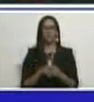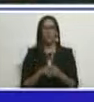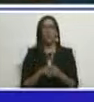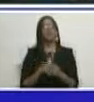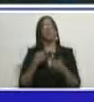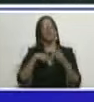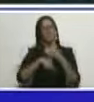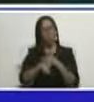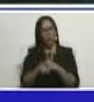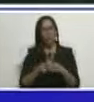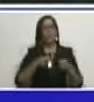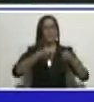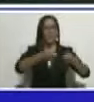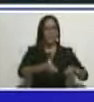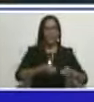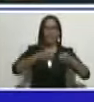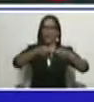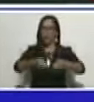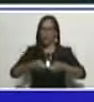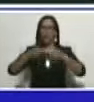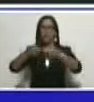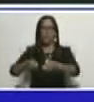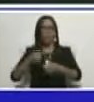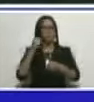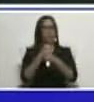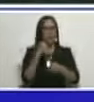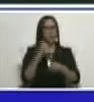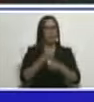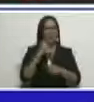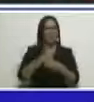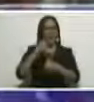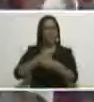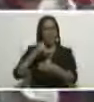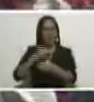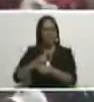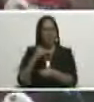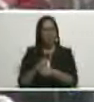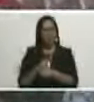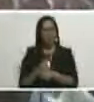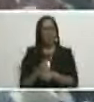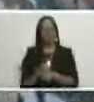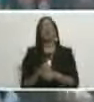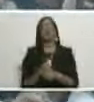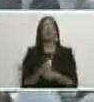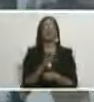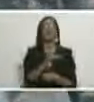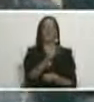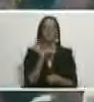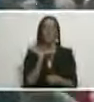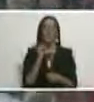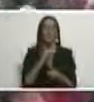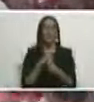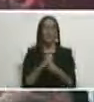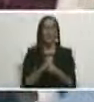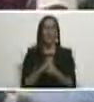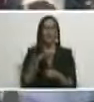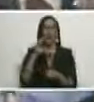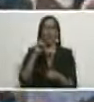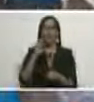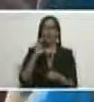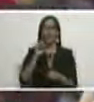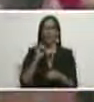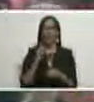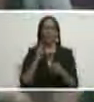ir entregando obra y obra y obra y obra. Y seleccioné esta obra en Coro,